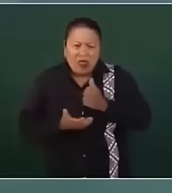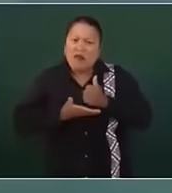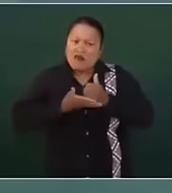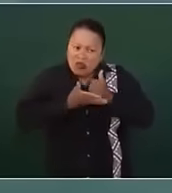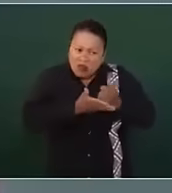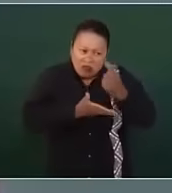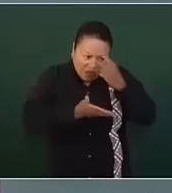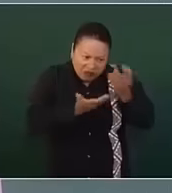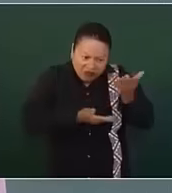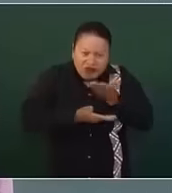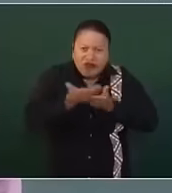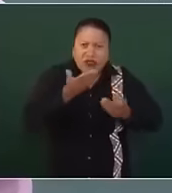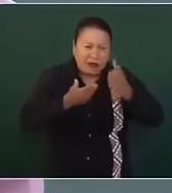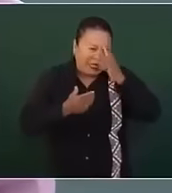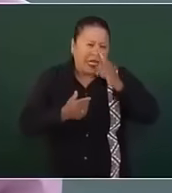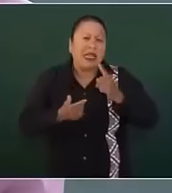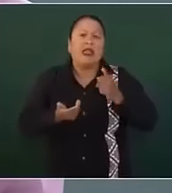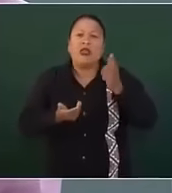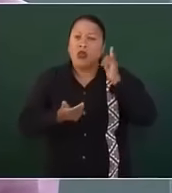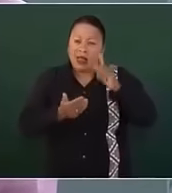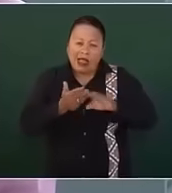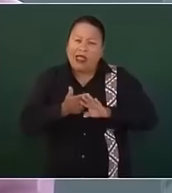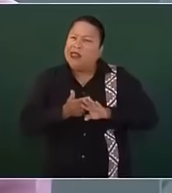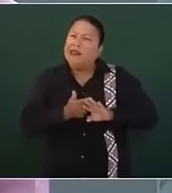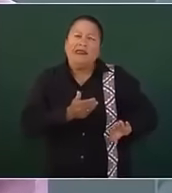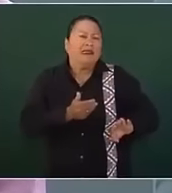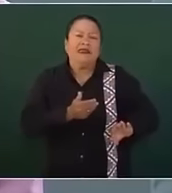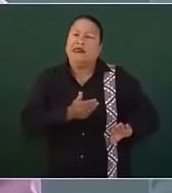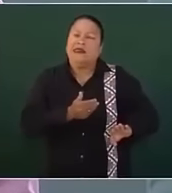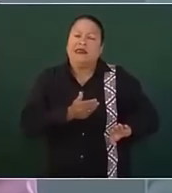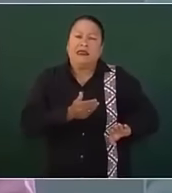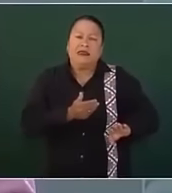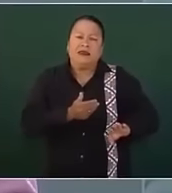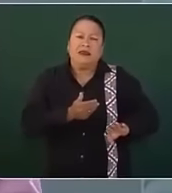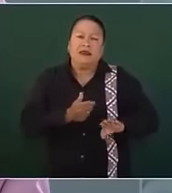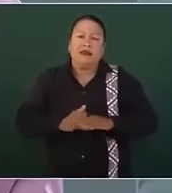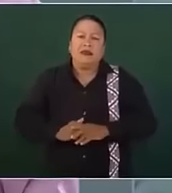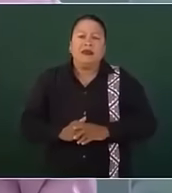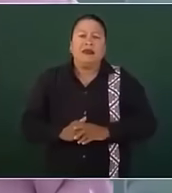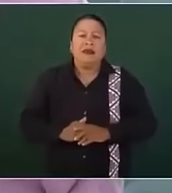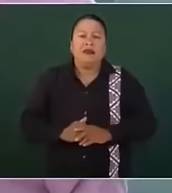cooperar para evitar la